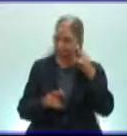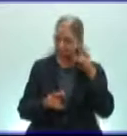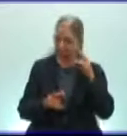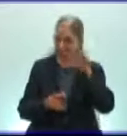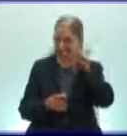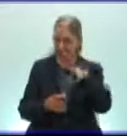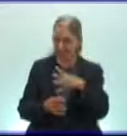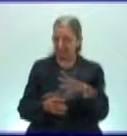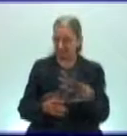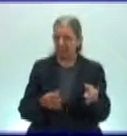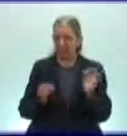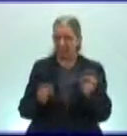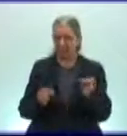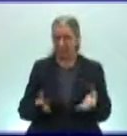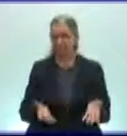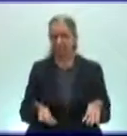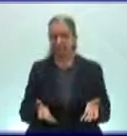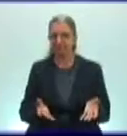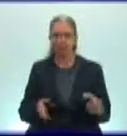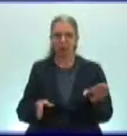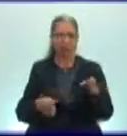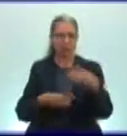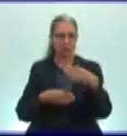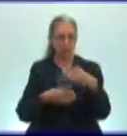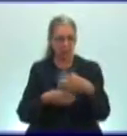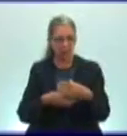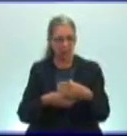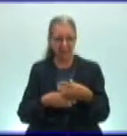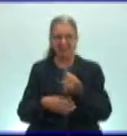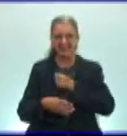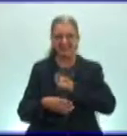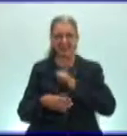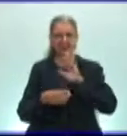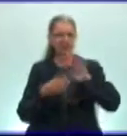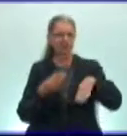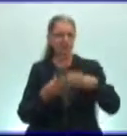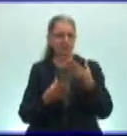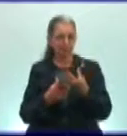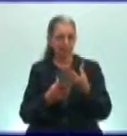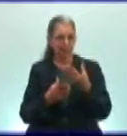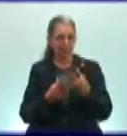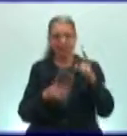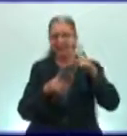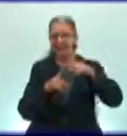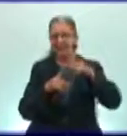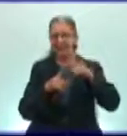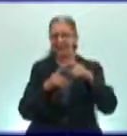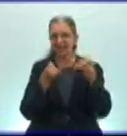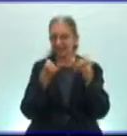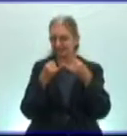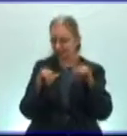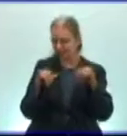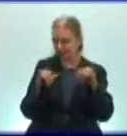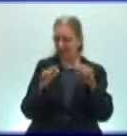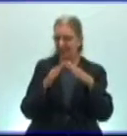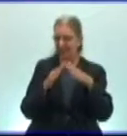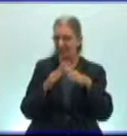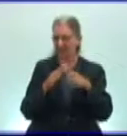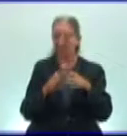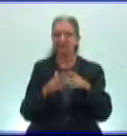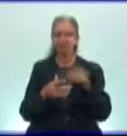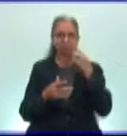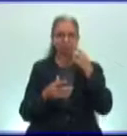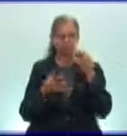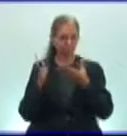distribución electrónica. Entonces, para concluir nuestro encuentro, quiero proponerles que realicen la siguiente actividad independiente.